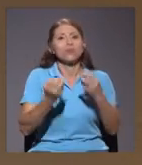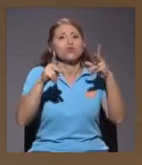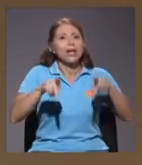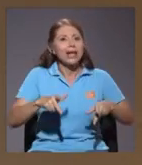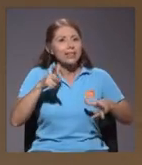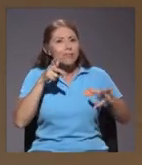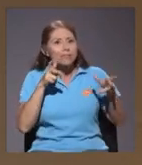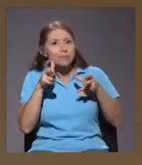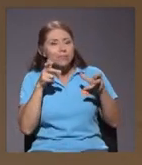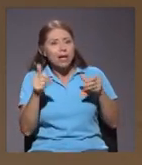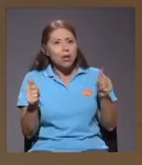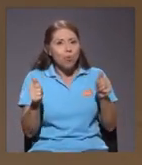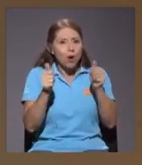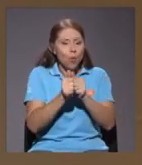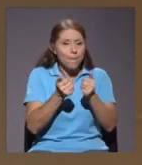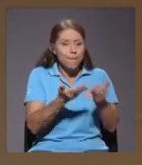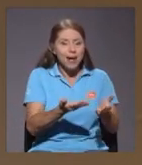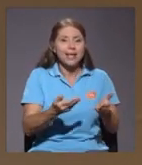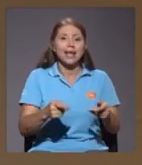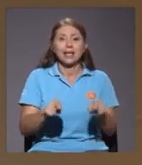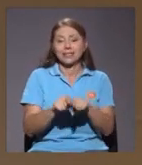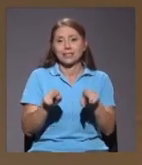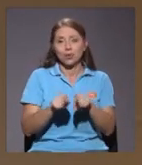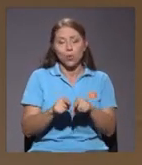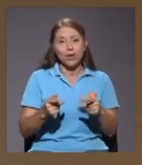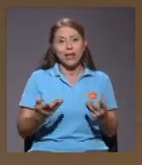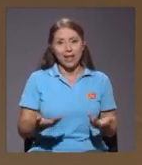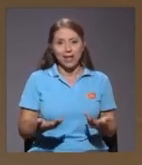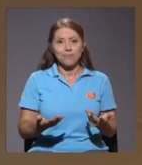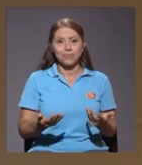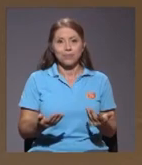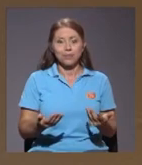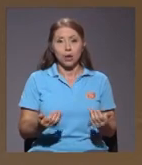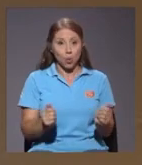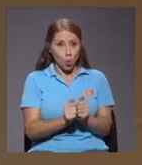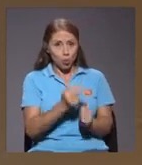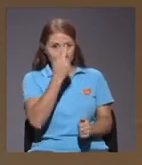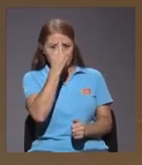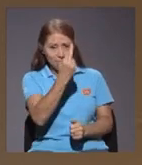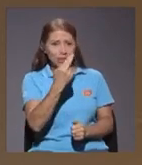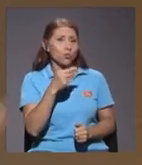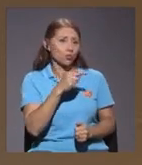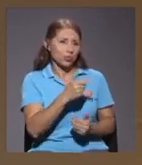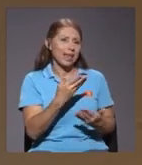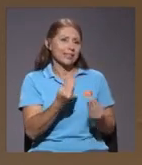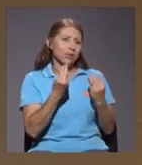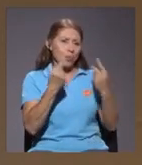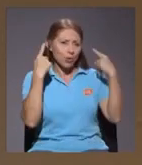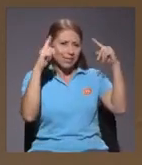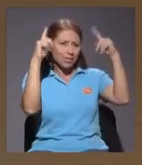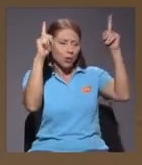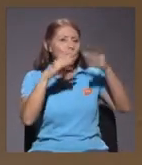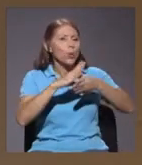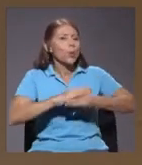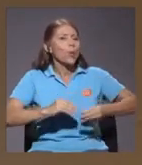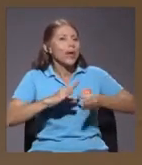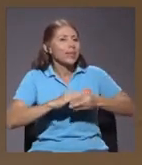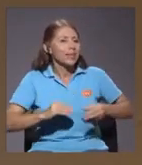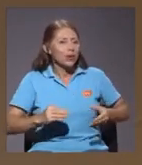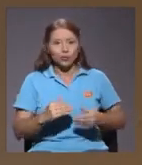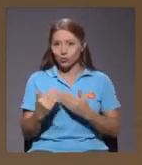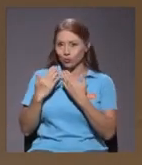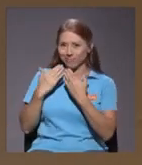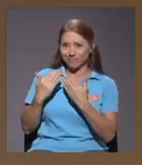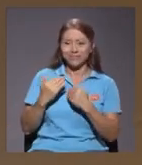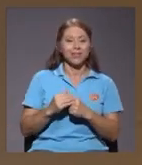sino que con todo respeto usted ha sido muy exitoso cuenta como ese niño